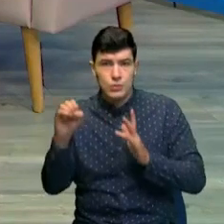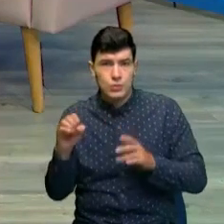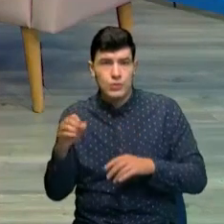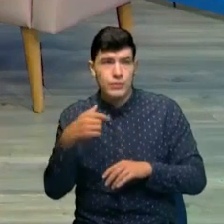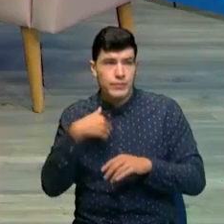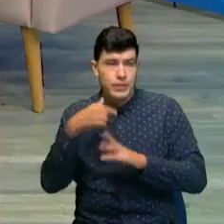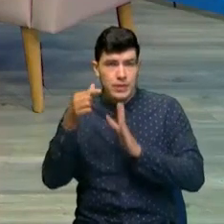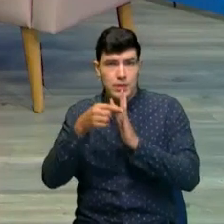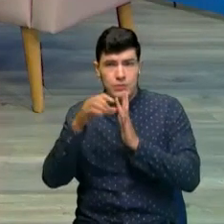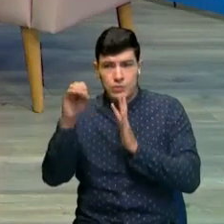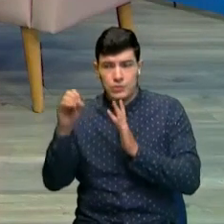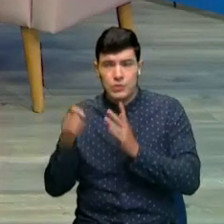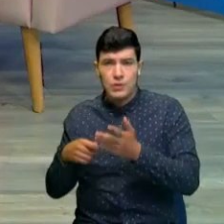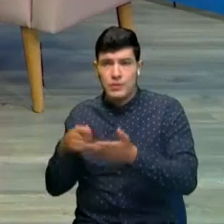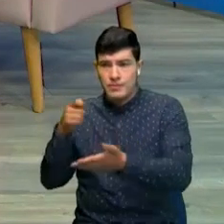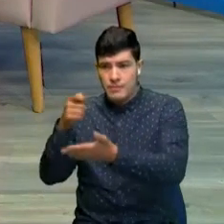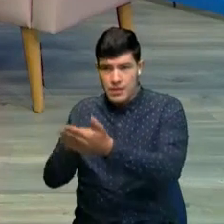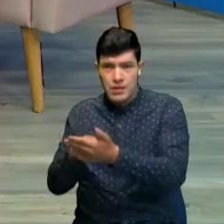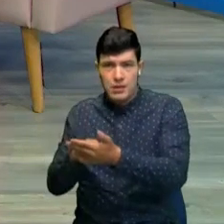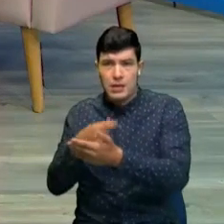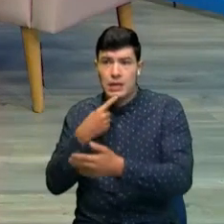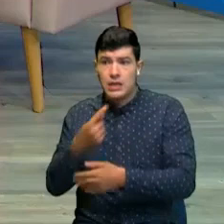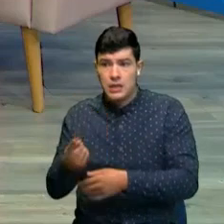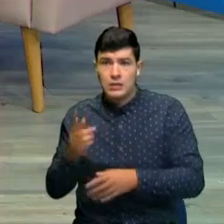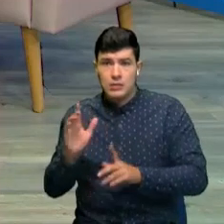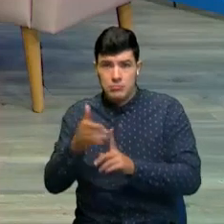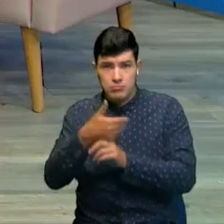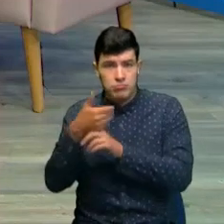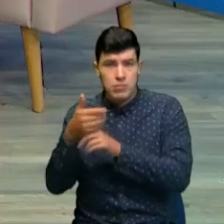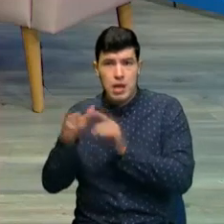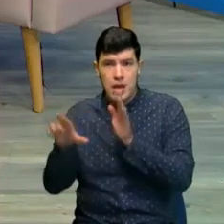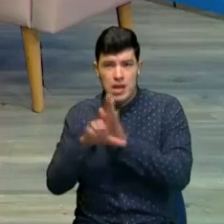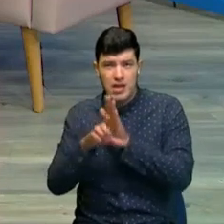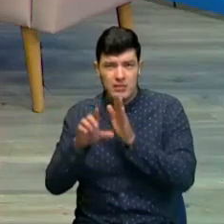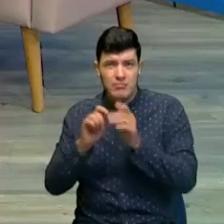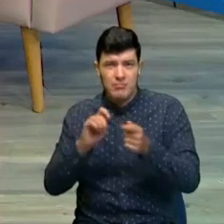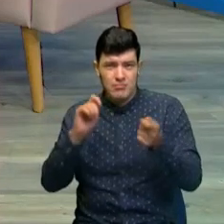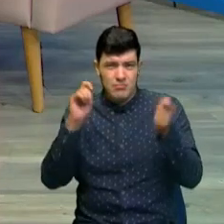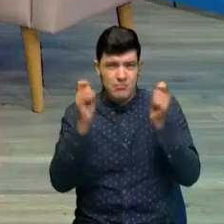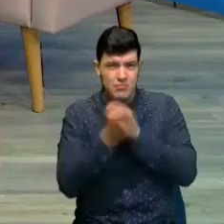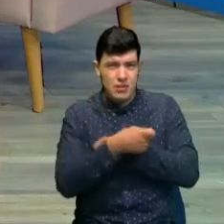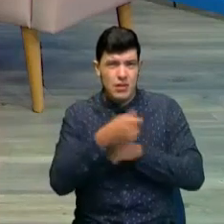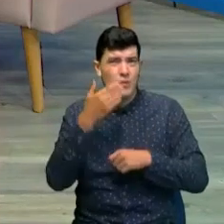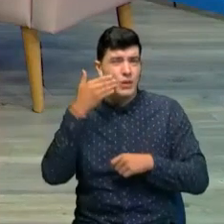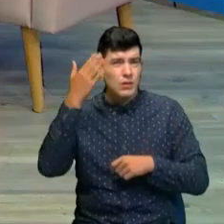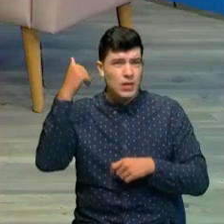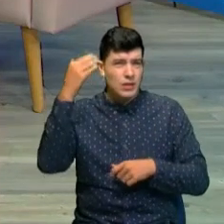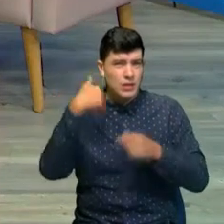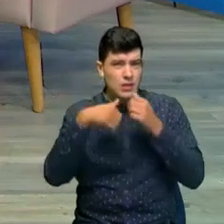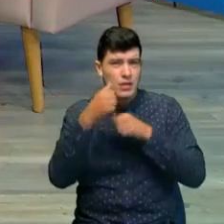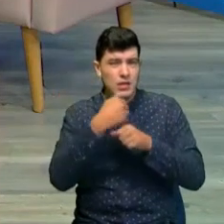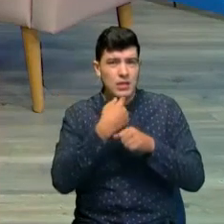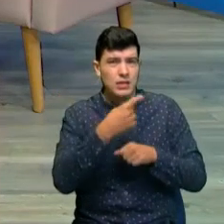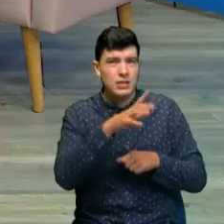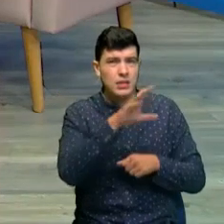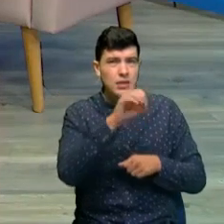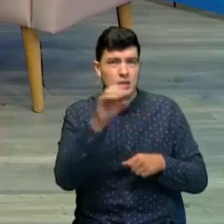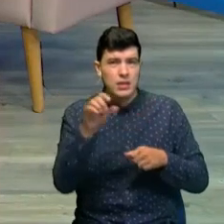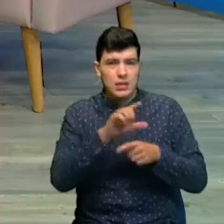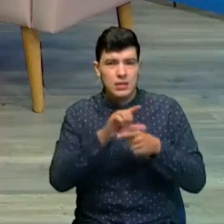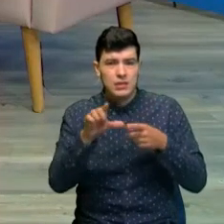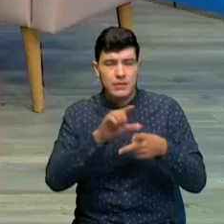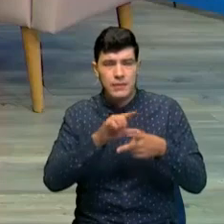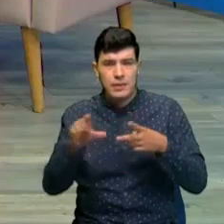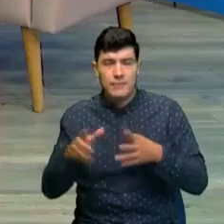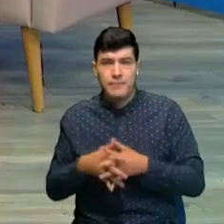pagó... pues dice que le acobiaba el régimen de transición en ese tiempo que era 500 semanas, ¿sí? Sí.